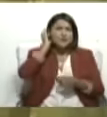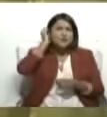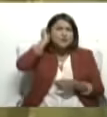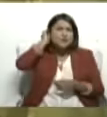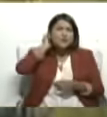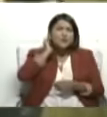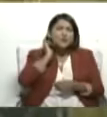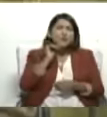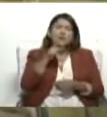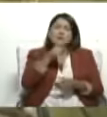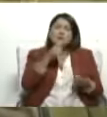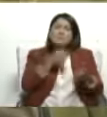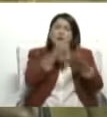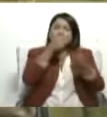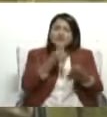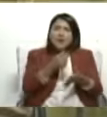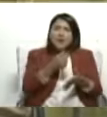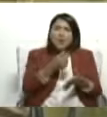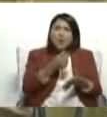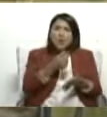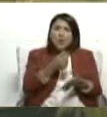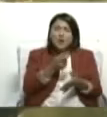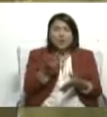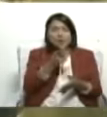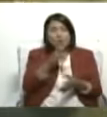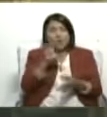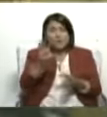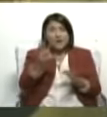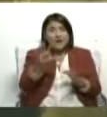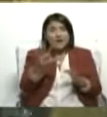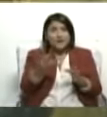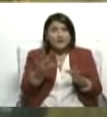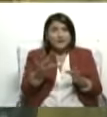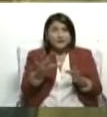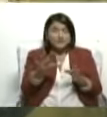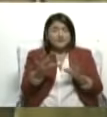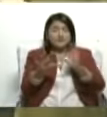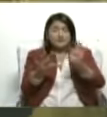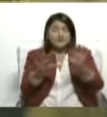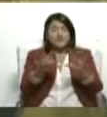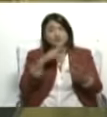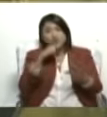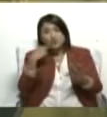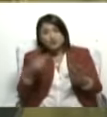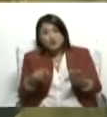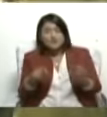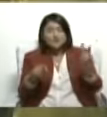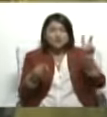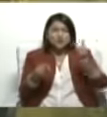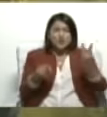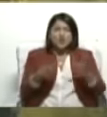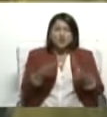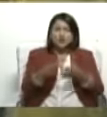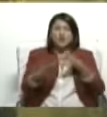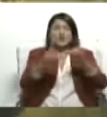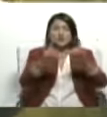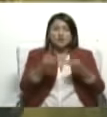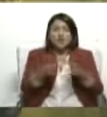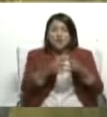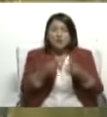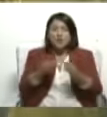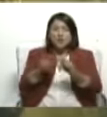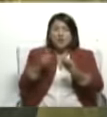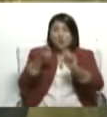han impactado realmente en ambos países estas medidas coercitivas en las relaciones de ambos países, y de qué manera justamente las dos naciones